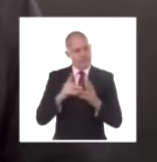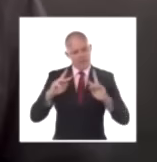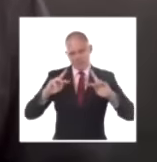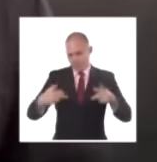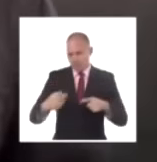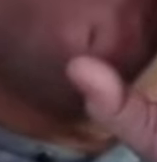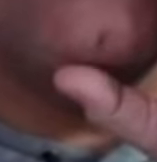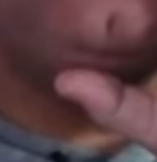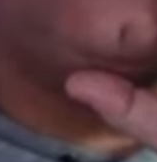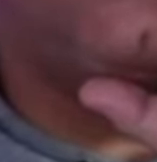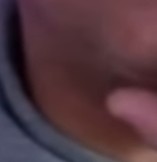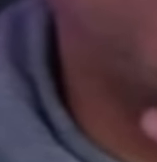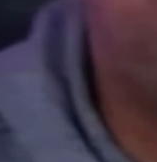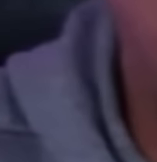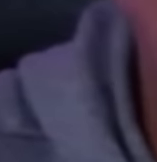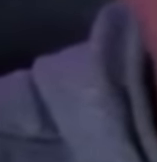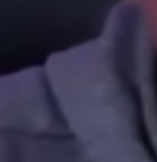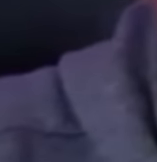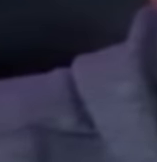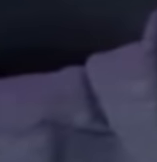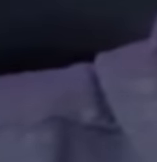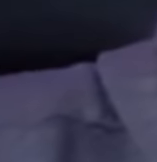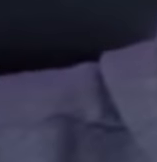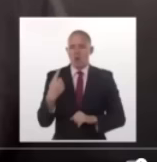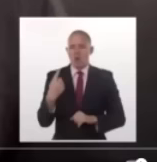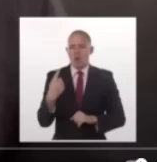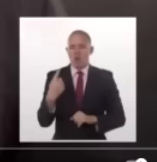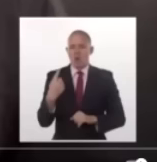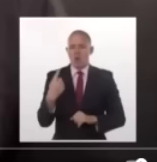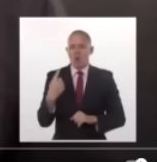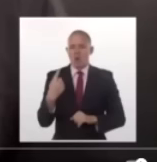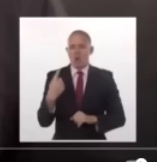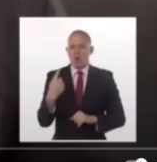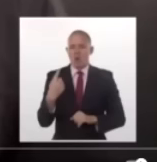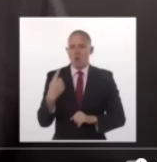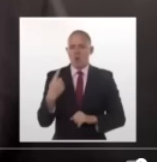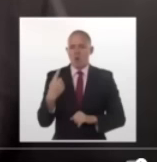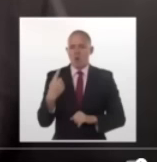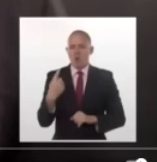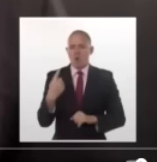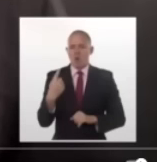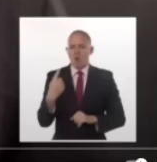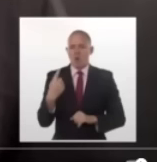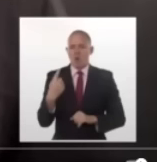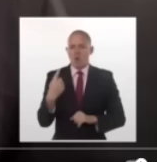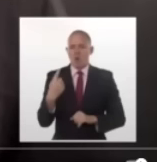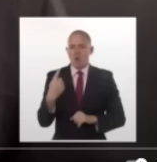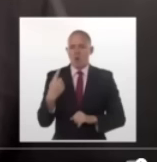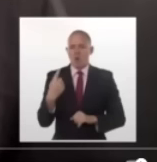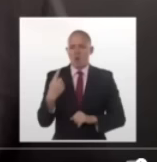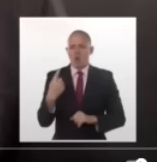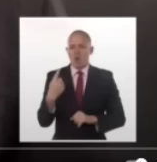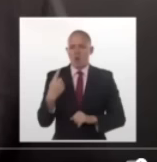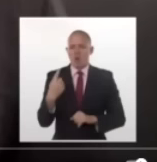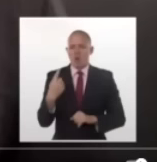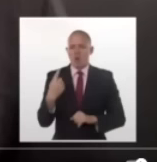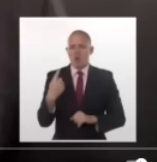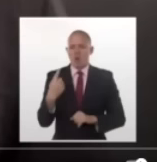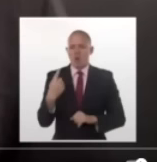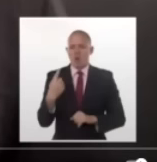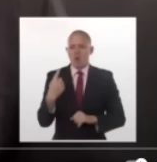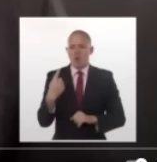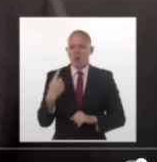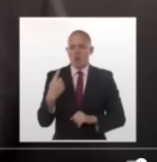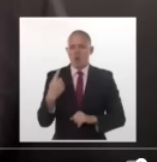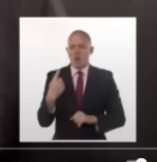la dirección de la UVB. 26 toneladas de pollo que se desaparecieron. Quieren controlar tanto. Mientras más tú controlas,